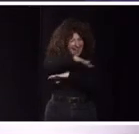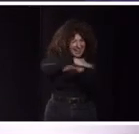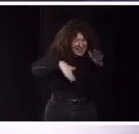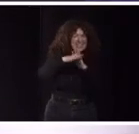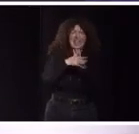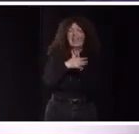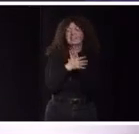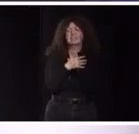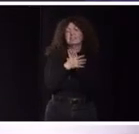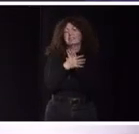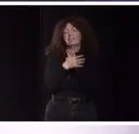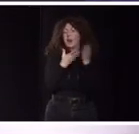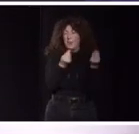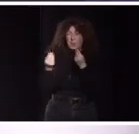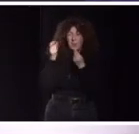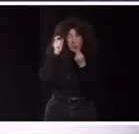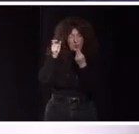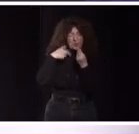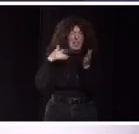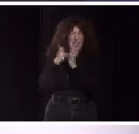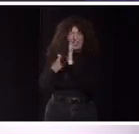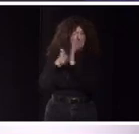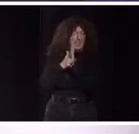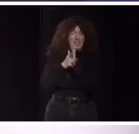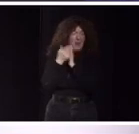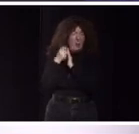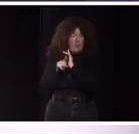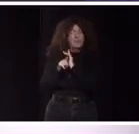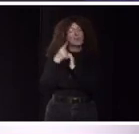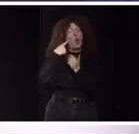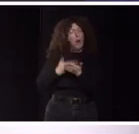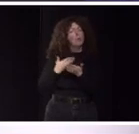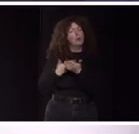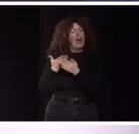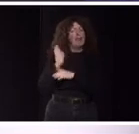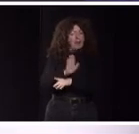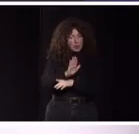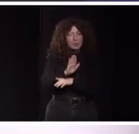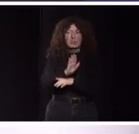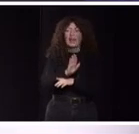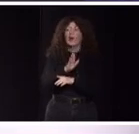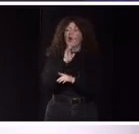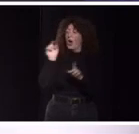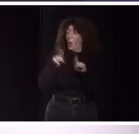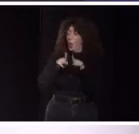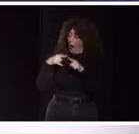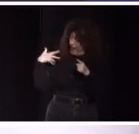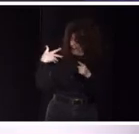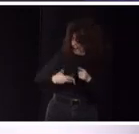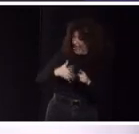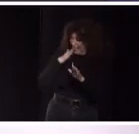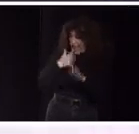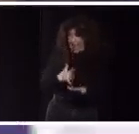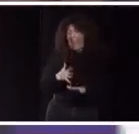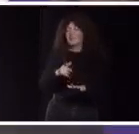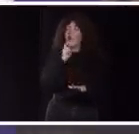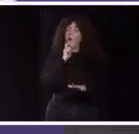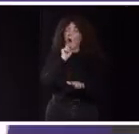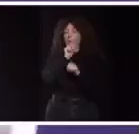sectores populares, no tenemos que explicárselo a nadie. Lo vamos a demostrar como estos últimos 10 años, caminando.